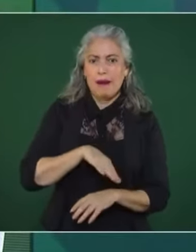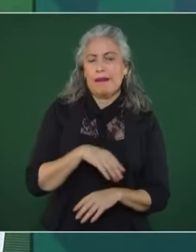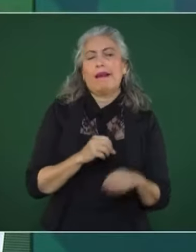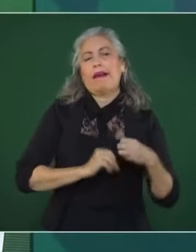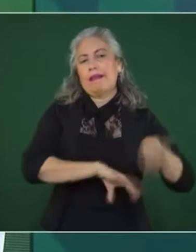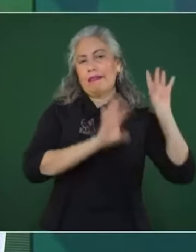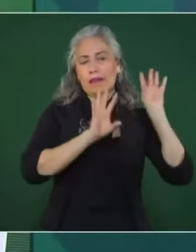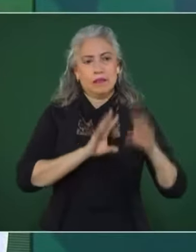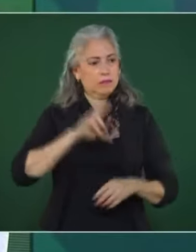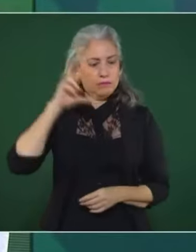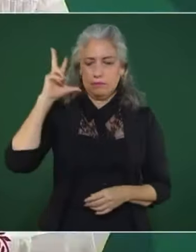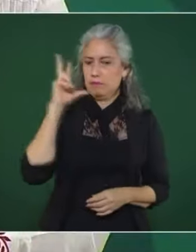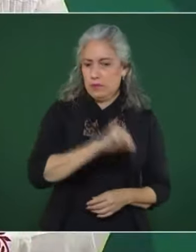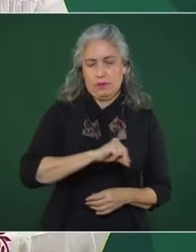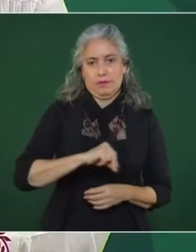No somos iguales